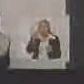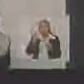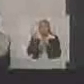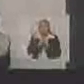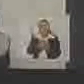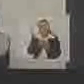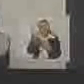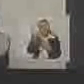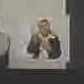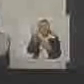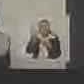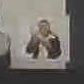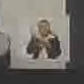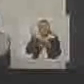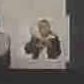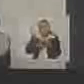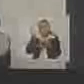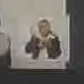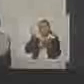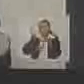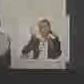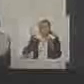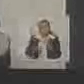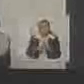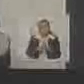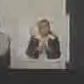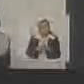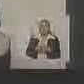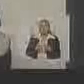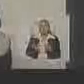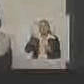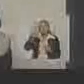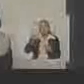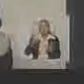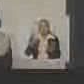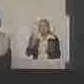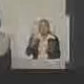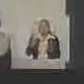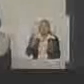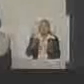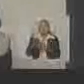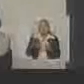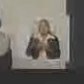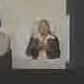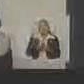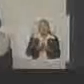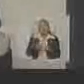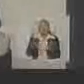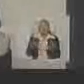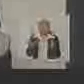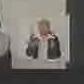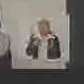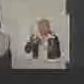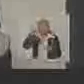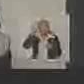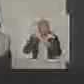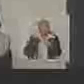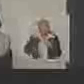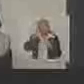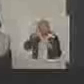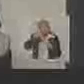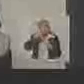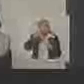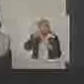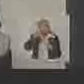que erradicarla desde cero y por eso la primera propuesta que hacemos es tolerancia cero a la corrupción. En mi siguiente